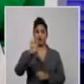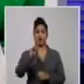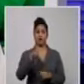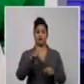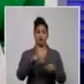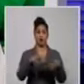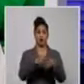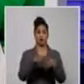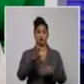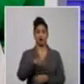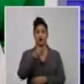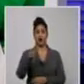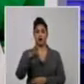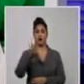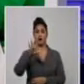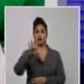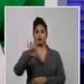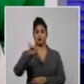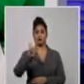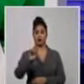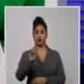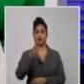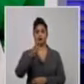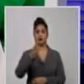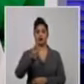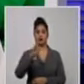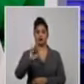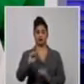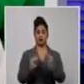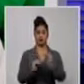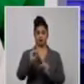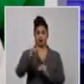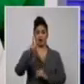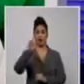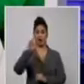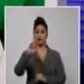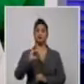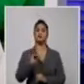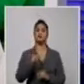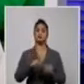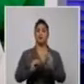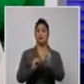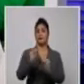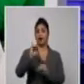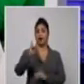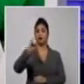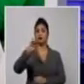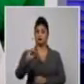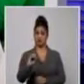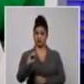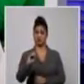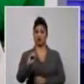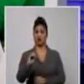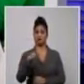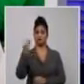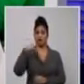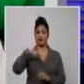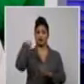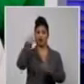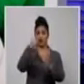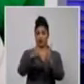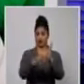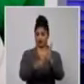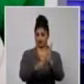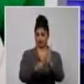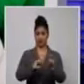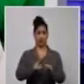346, y en el de más de 60, otra cifra elevada teniendo en cuenta las características de